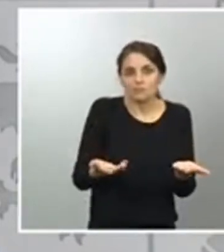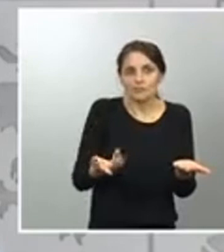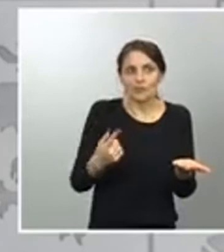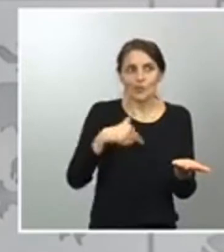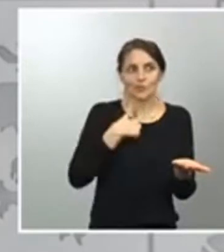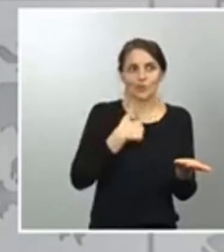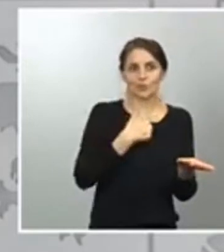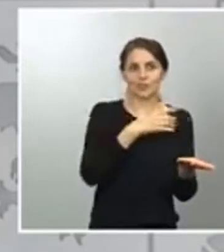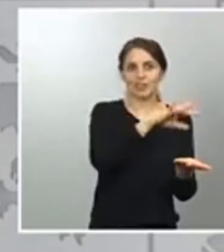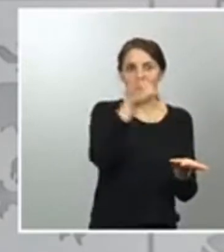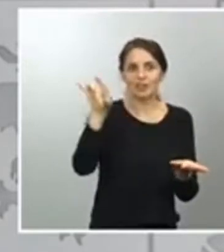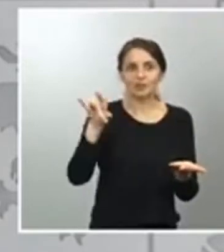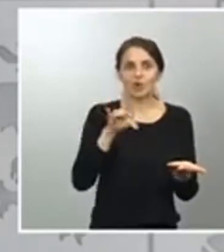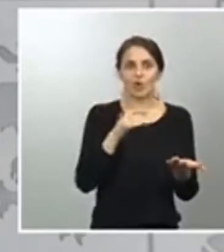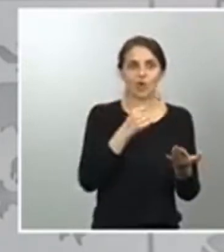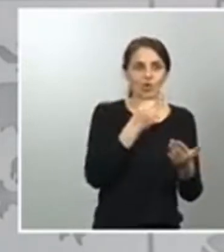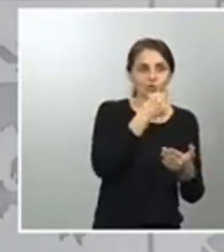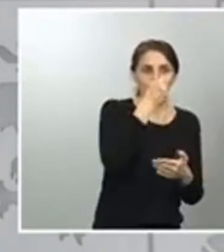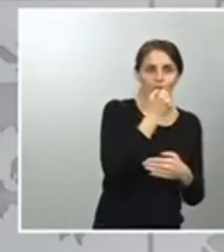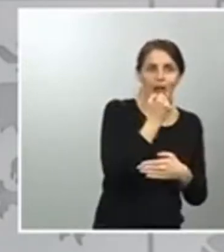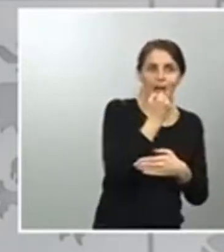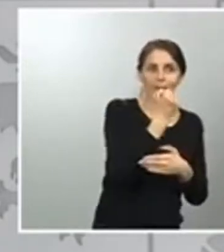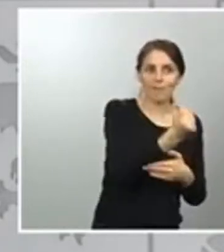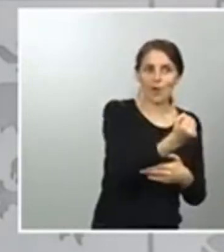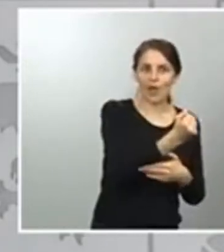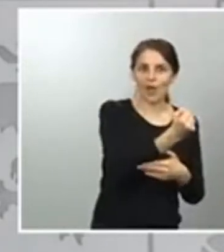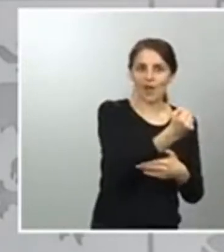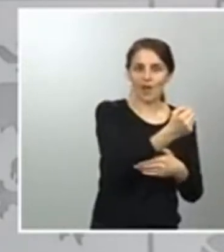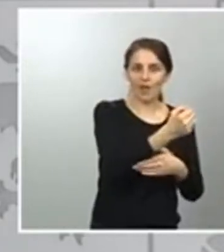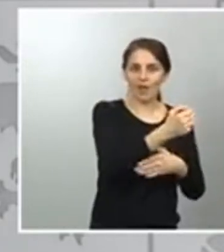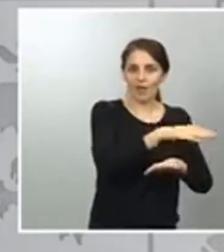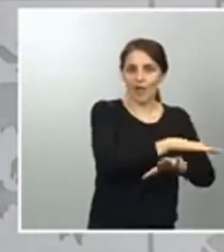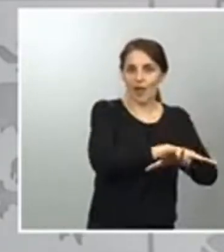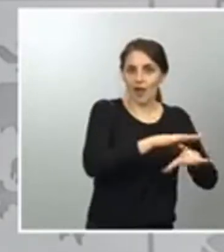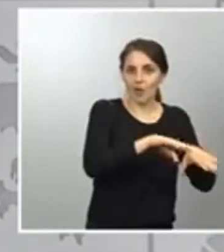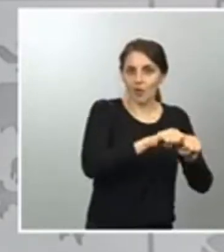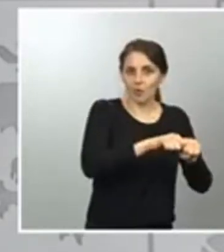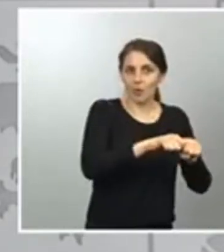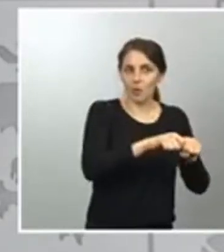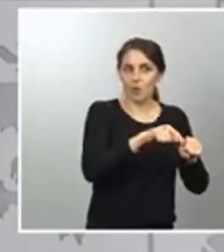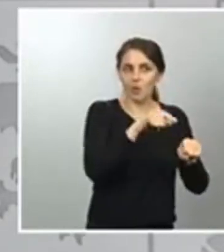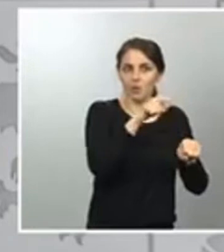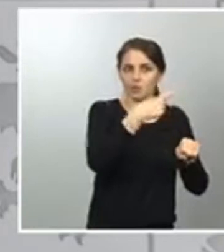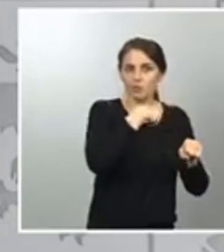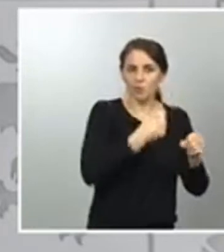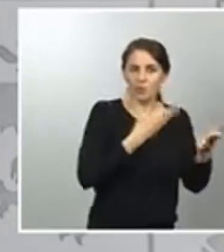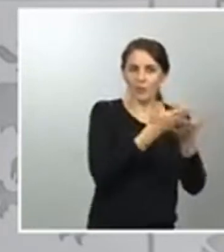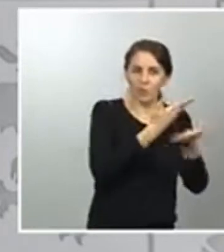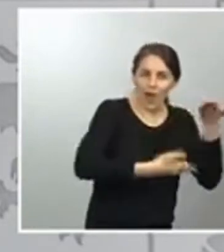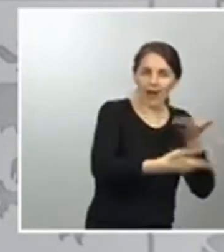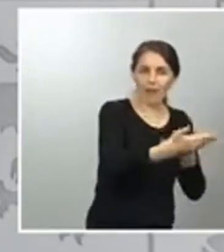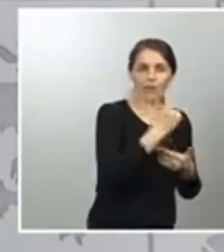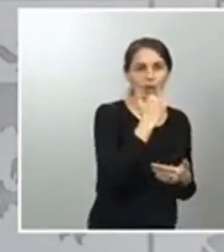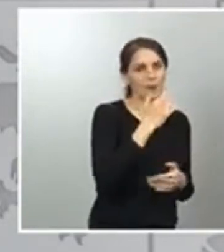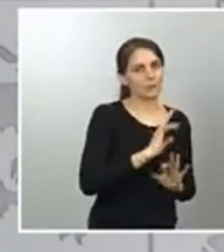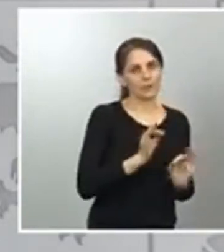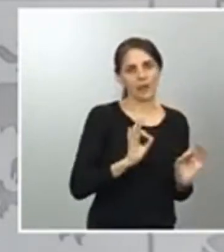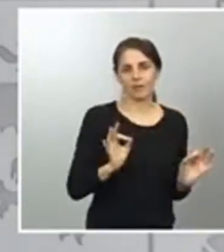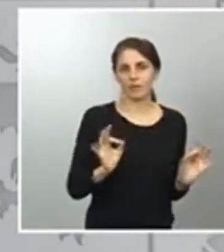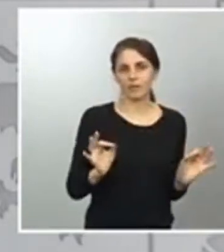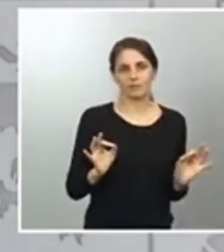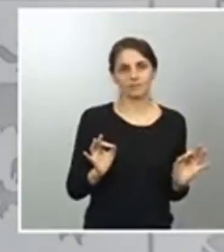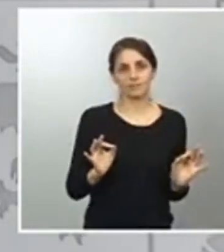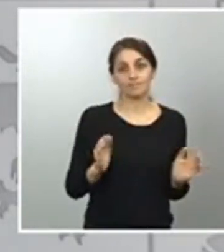la ruptura de los gobiernos de coalición en los distintos territorios. Por tanto, creo que la cuestión que usted